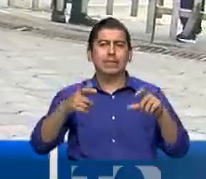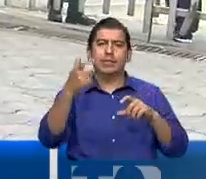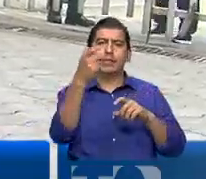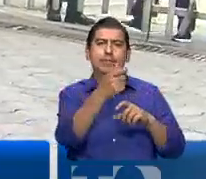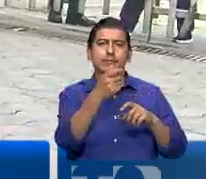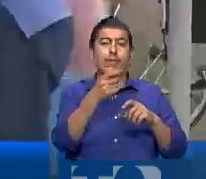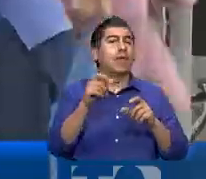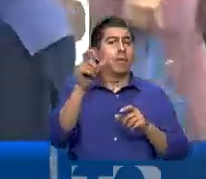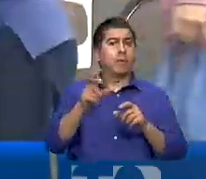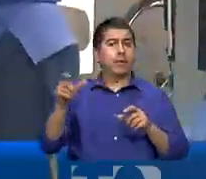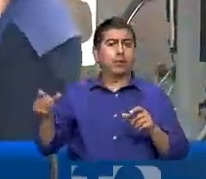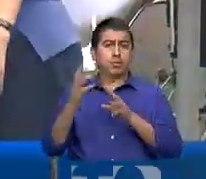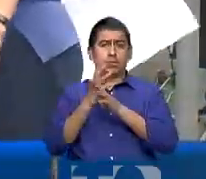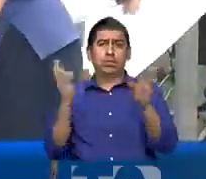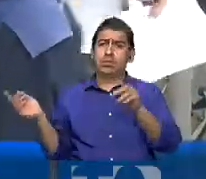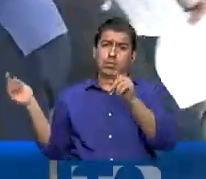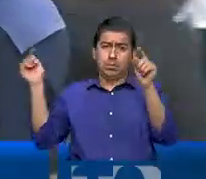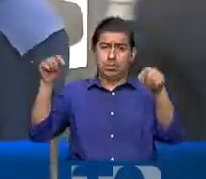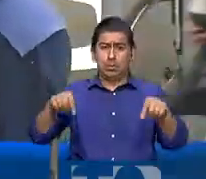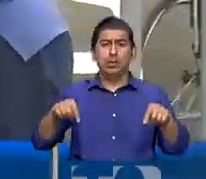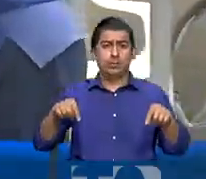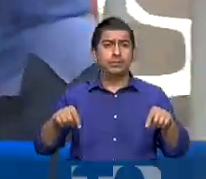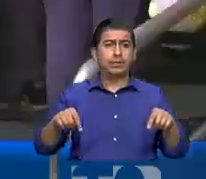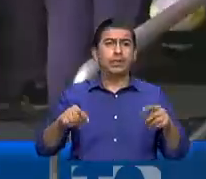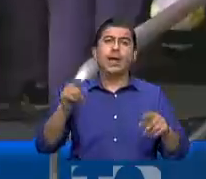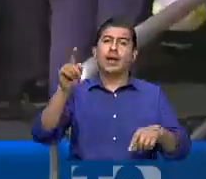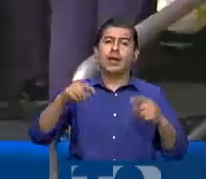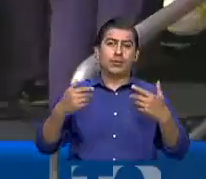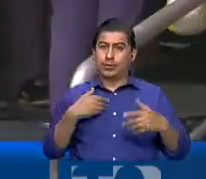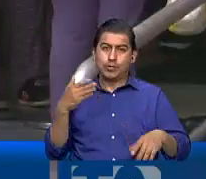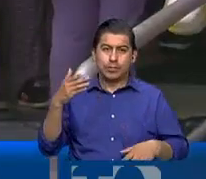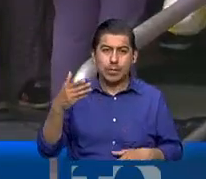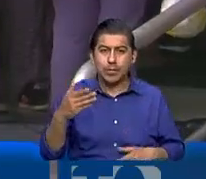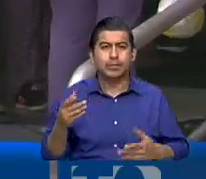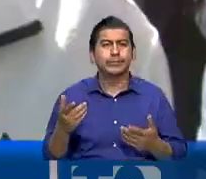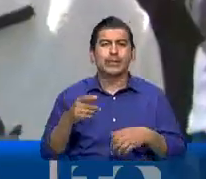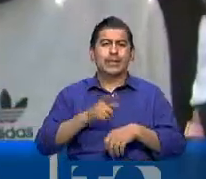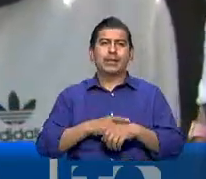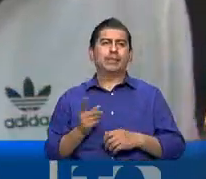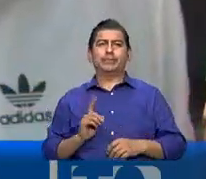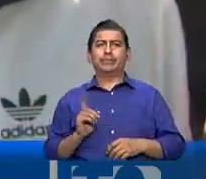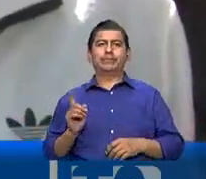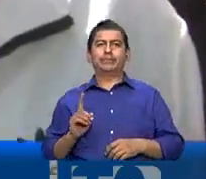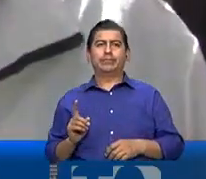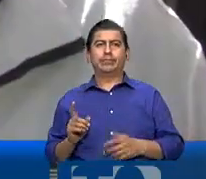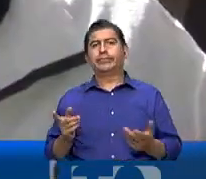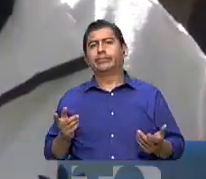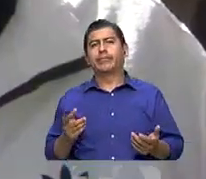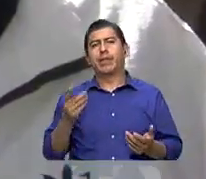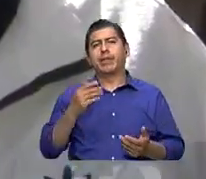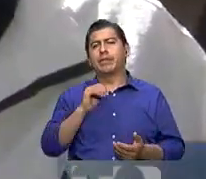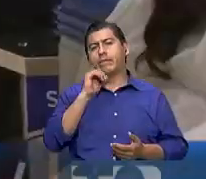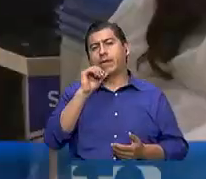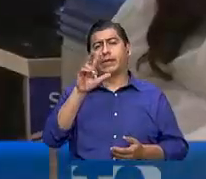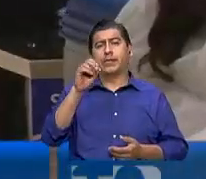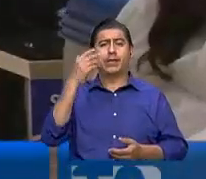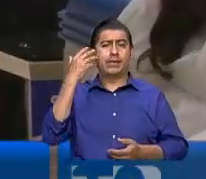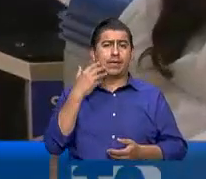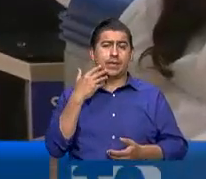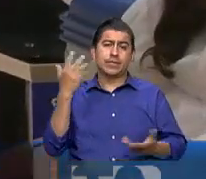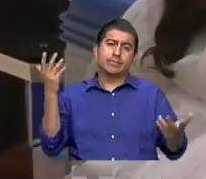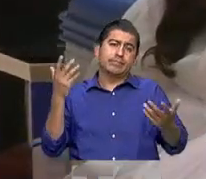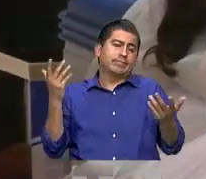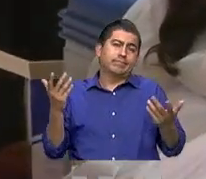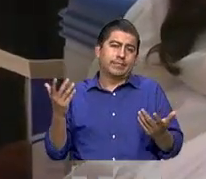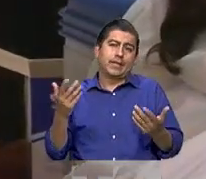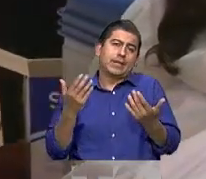ciudadanos que llegan a estos puntos de vacunación y deben regresar, pues no cumplen con este periodo. Me falta 30 días, dice. La